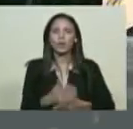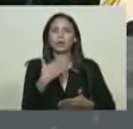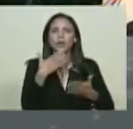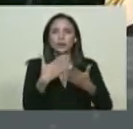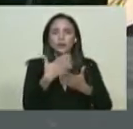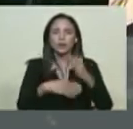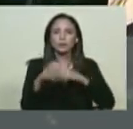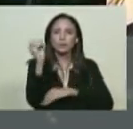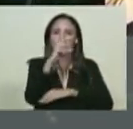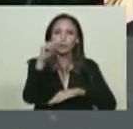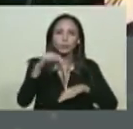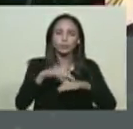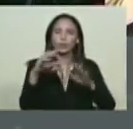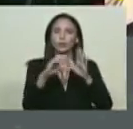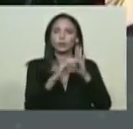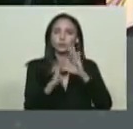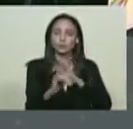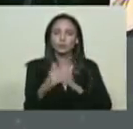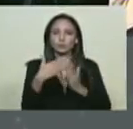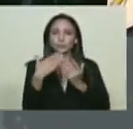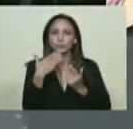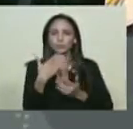gracias a la constituyente.